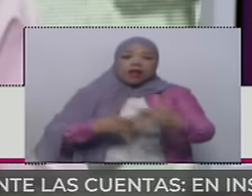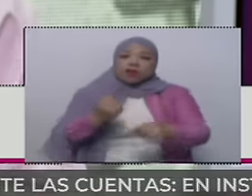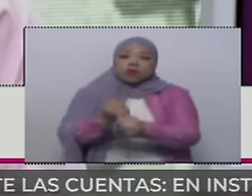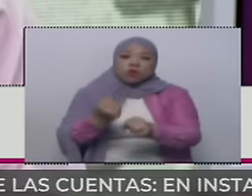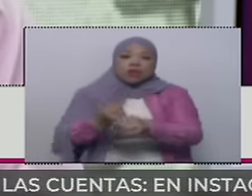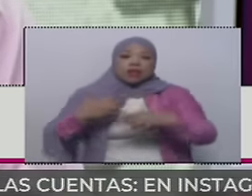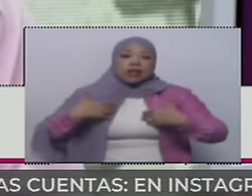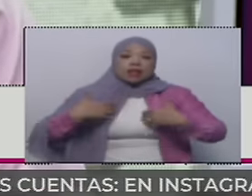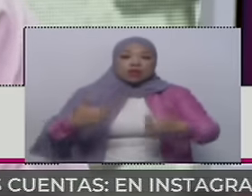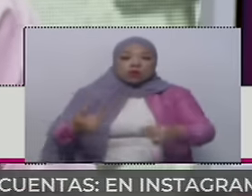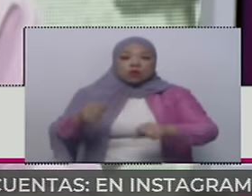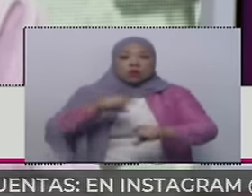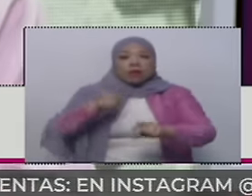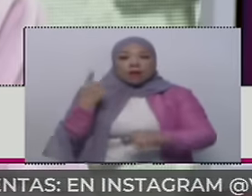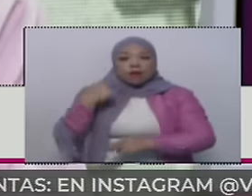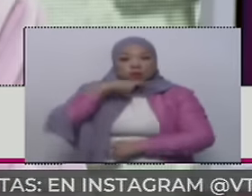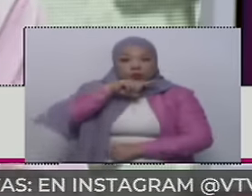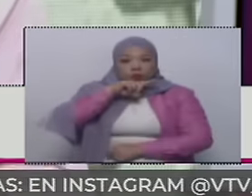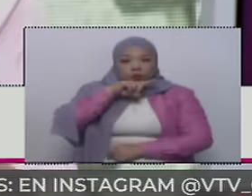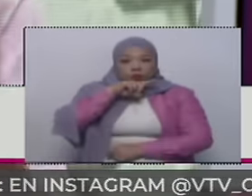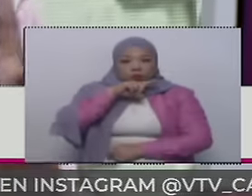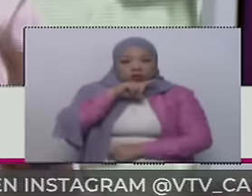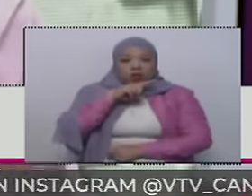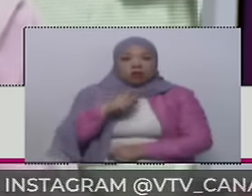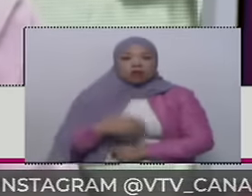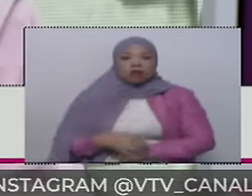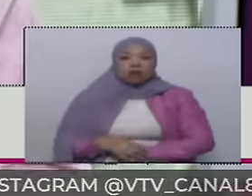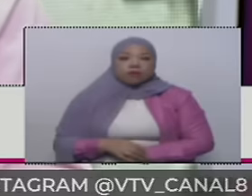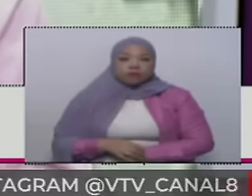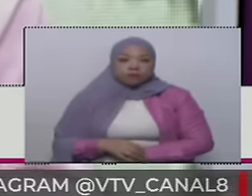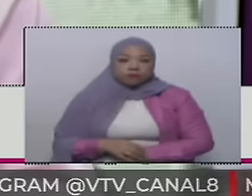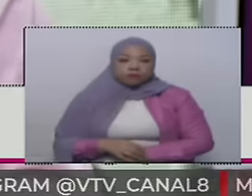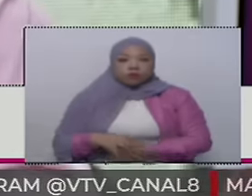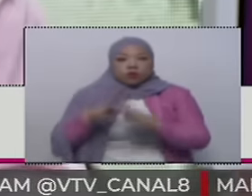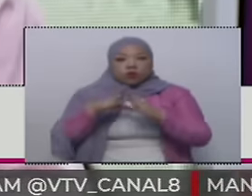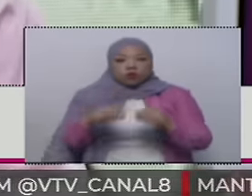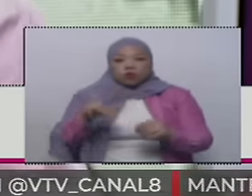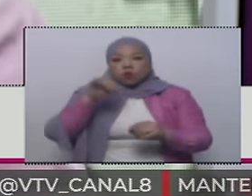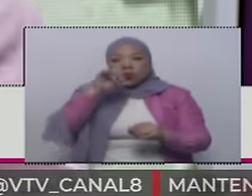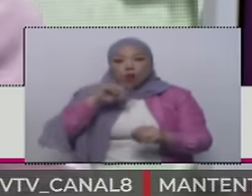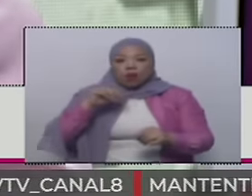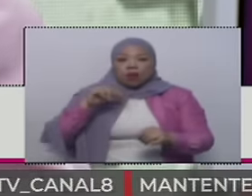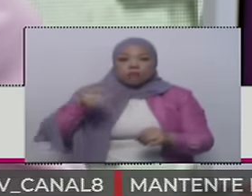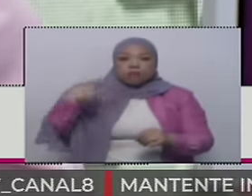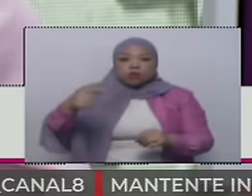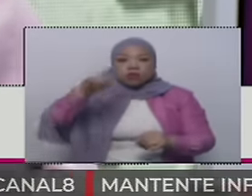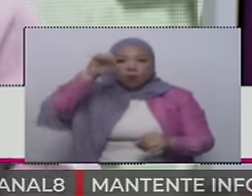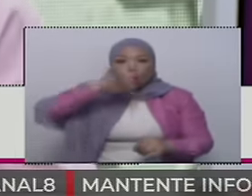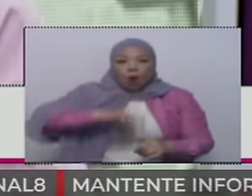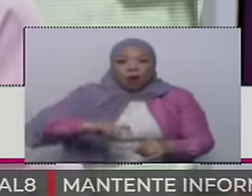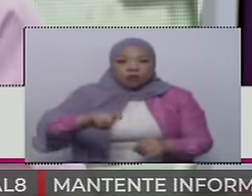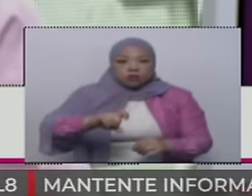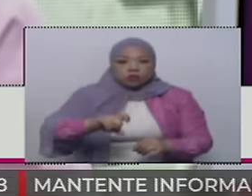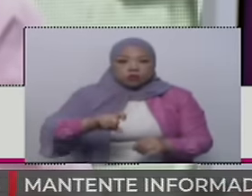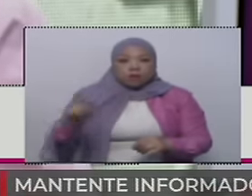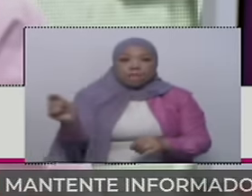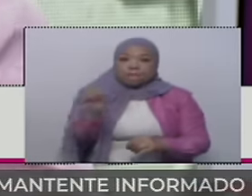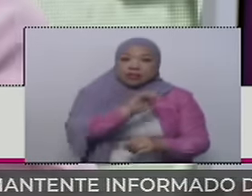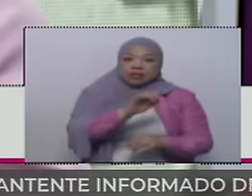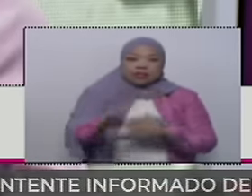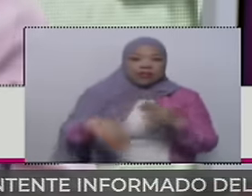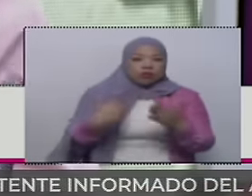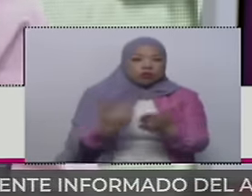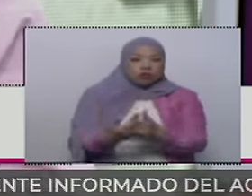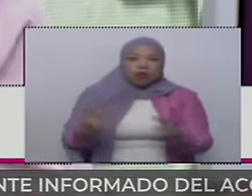realizando, no solamente para el mes de octubre, sino también para todo el año. Y en ese sentido hemos desarrollado